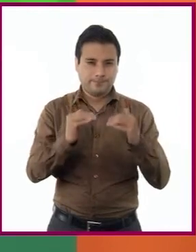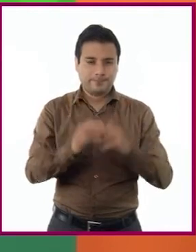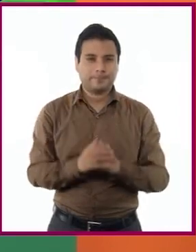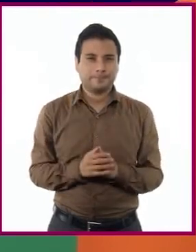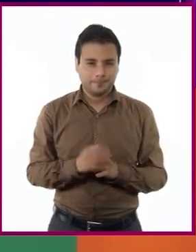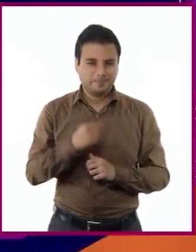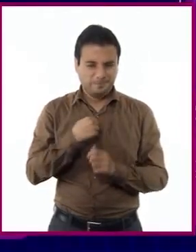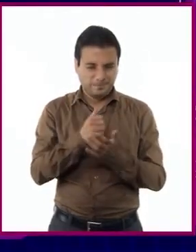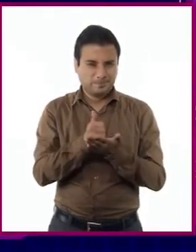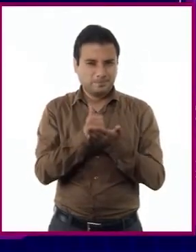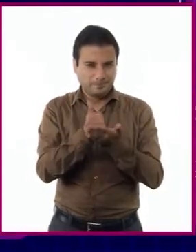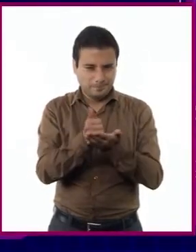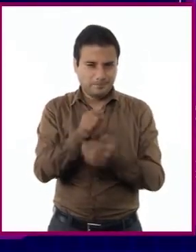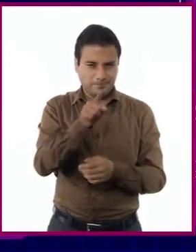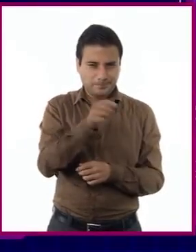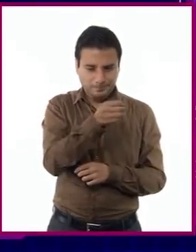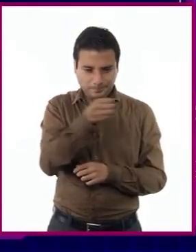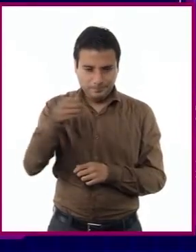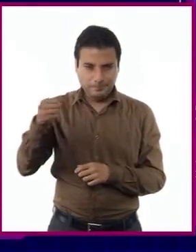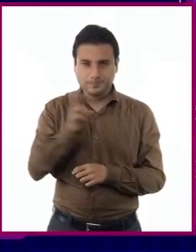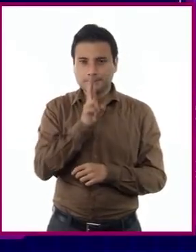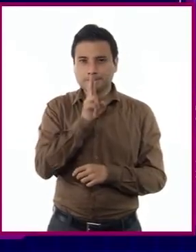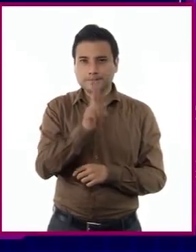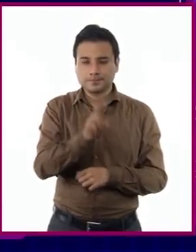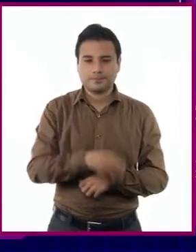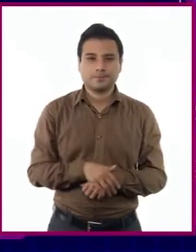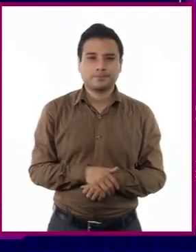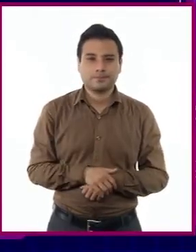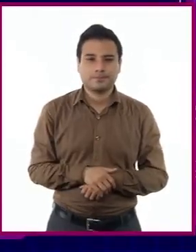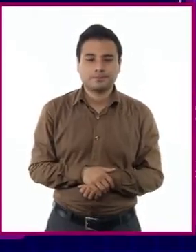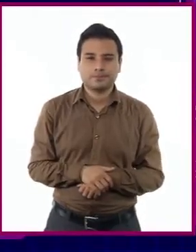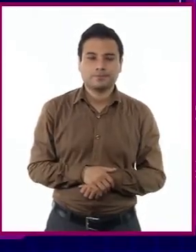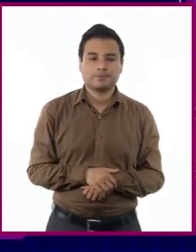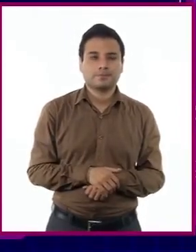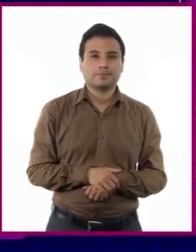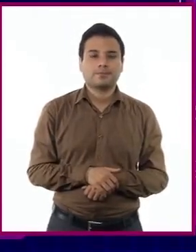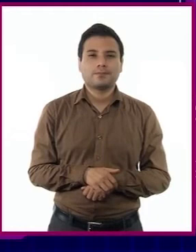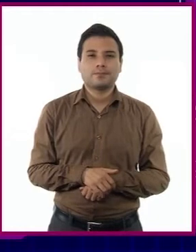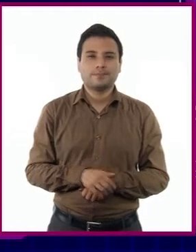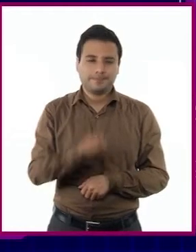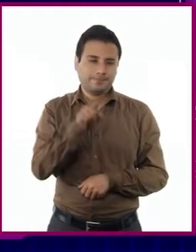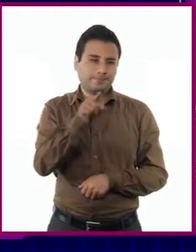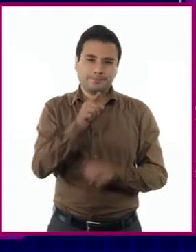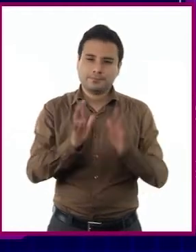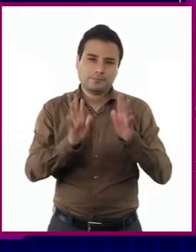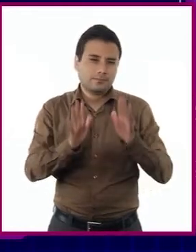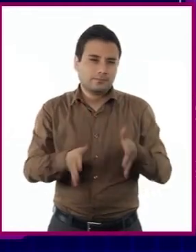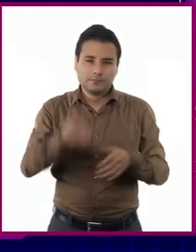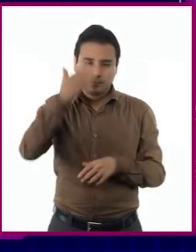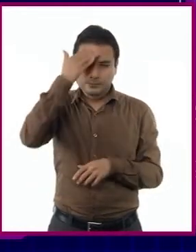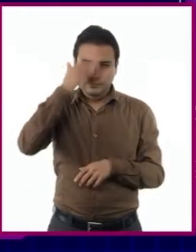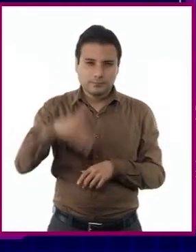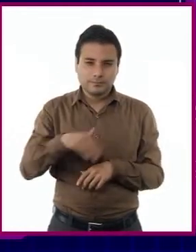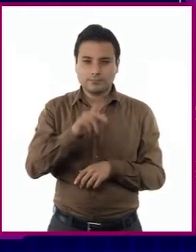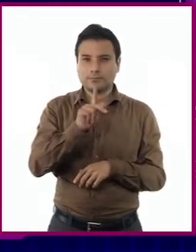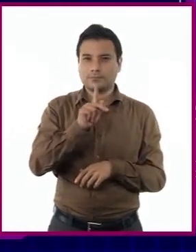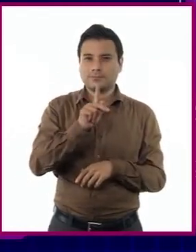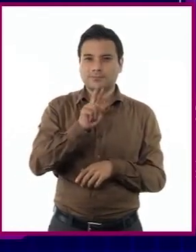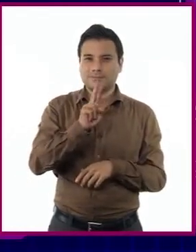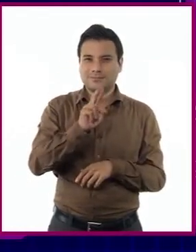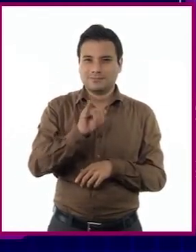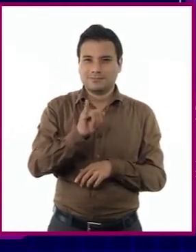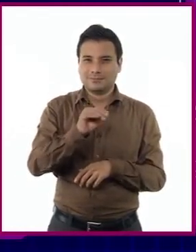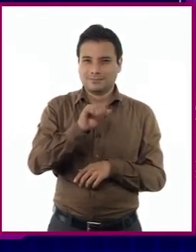paso a paso partan de que conocen que el volumen de un prisma triangular recto